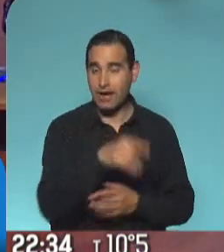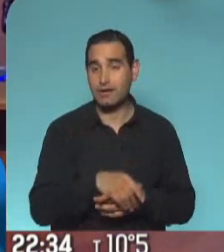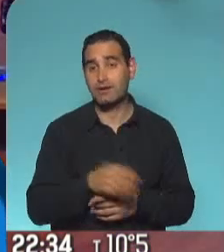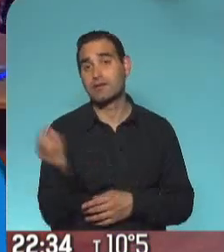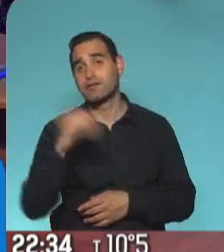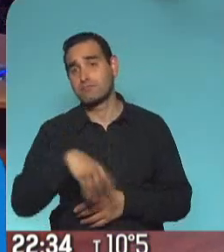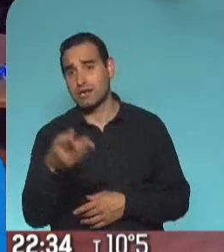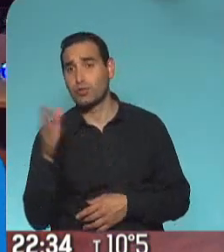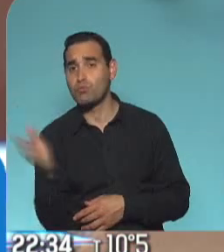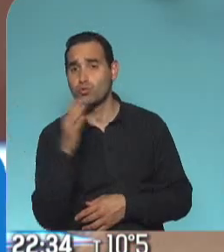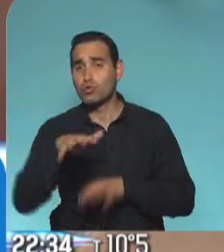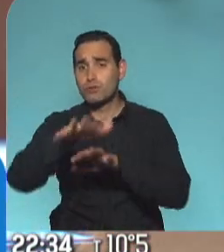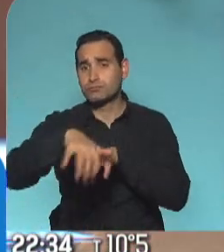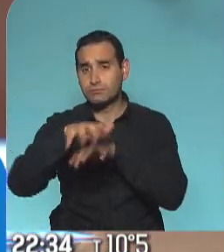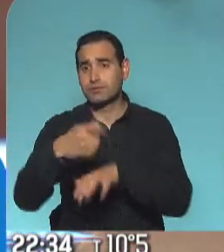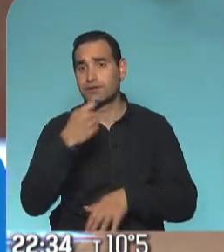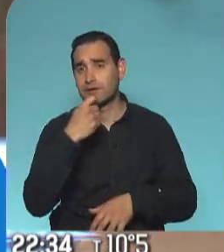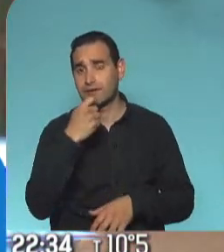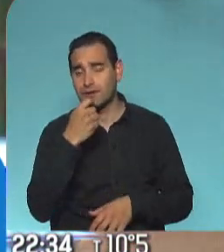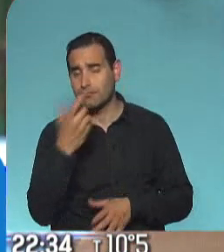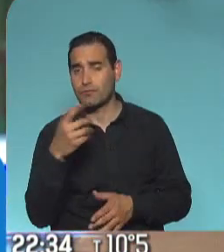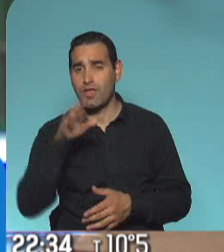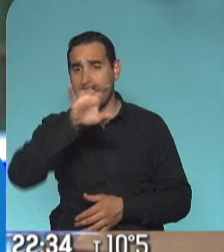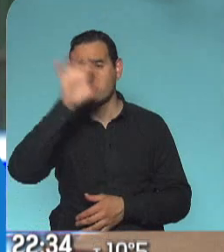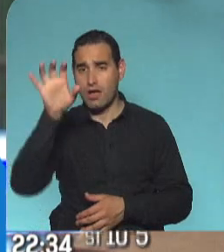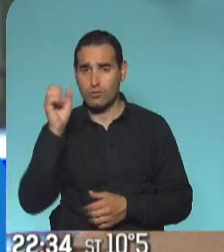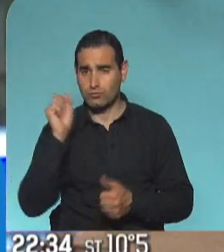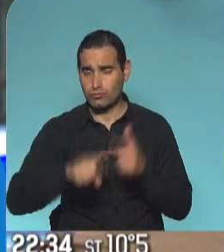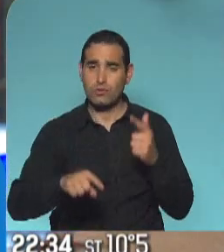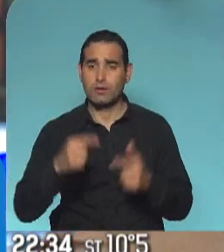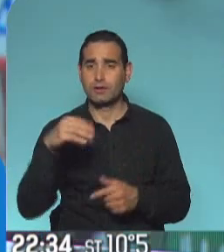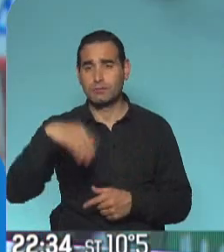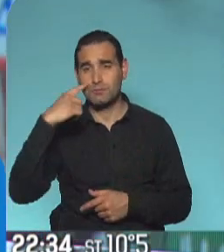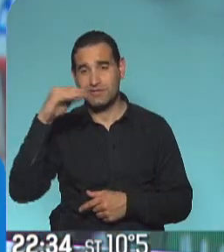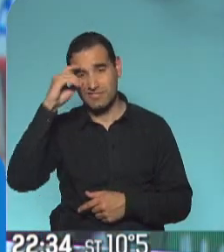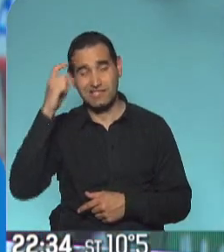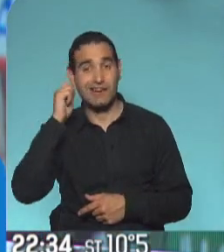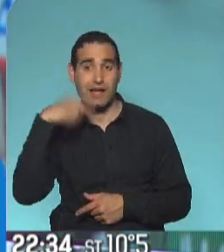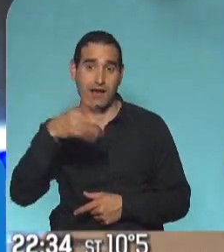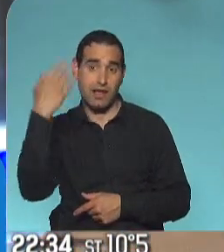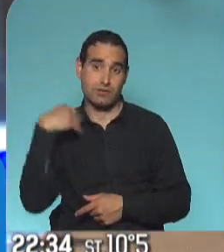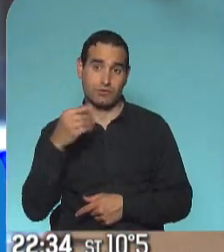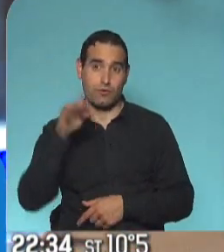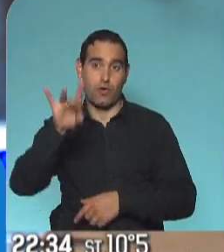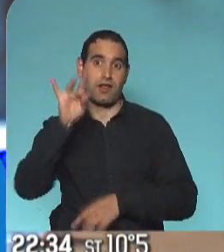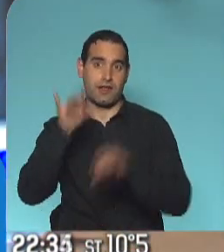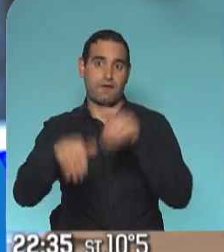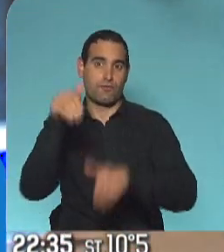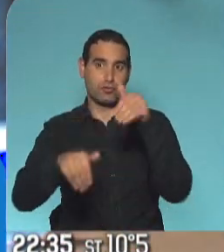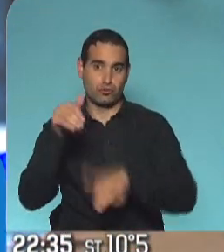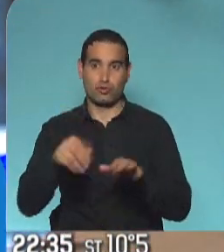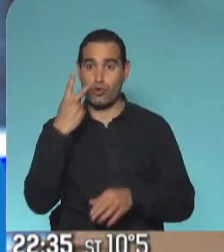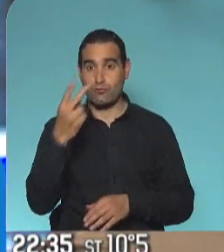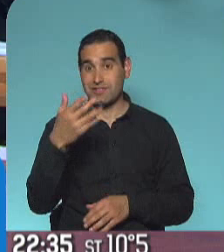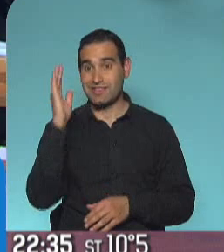productores agropecuarios de estados como Wisconsin o Michigan, que le dieron el triunfo en 2016, claro, son los productores. Por escaso